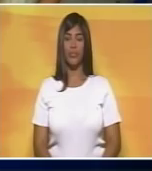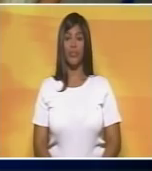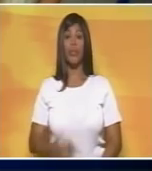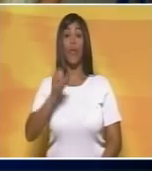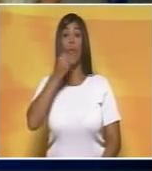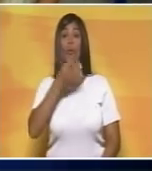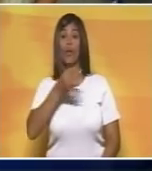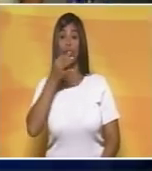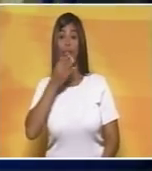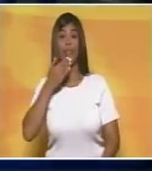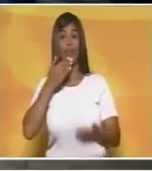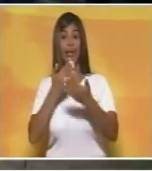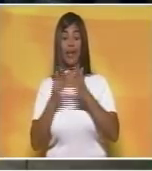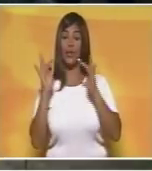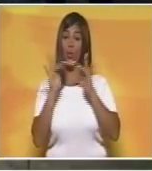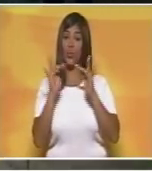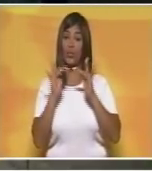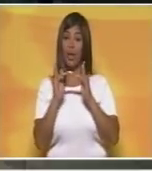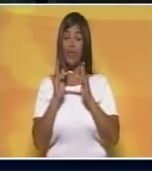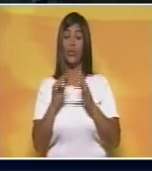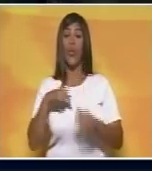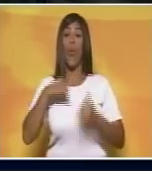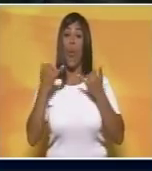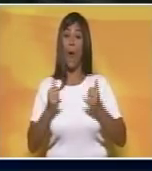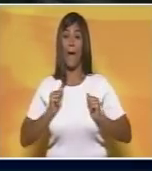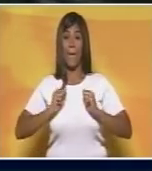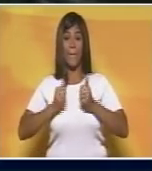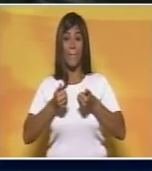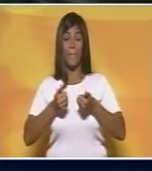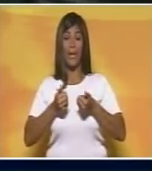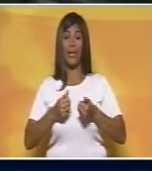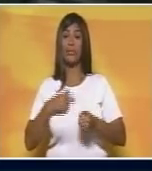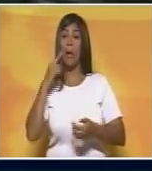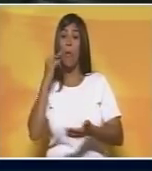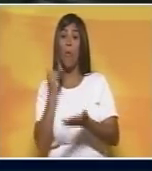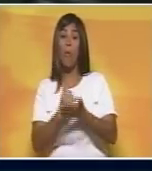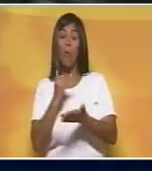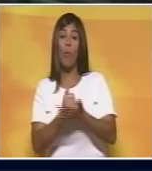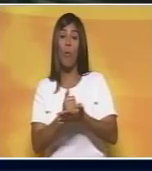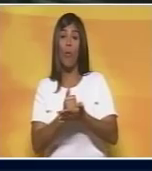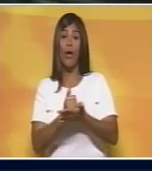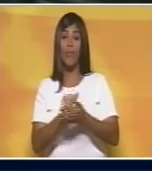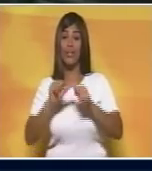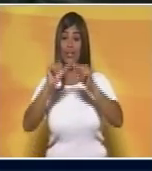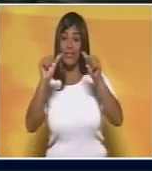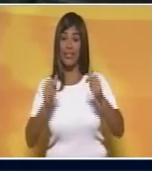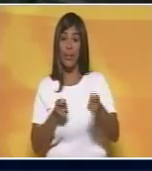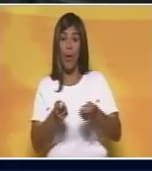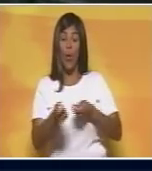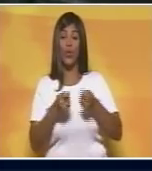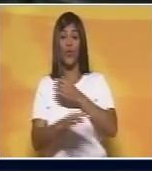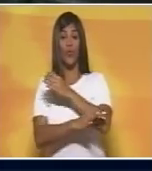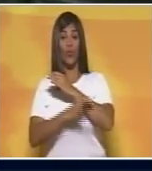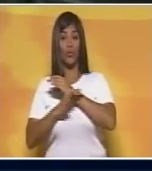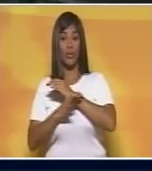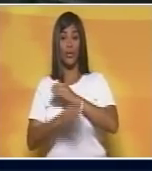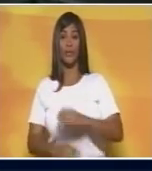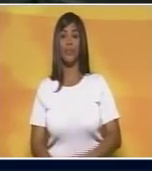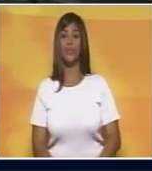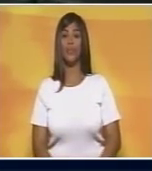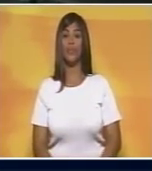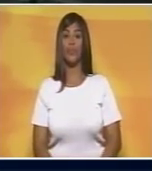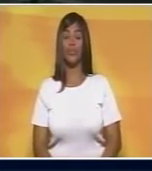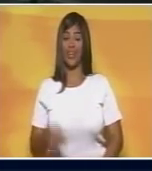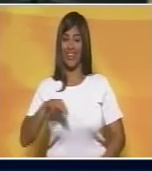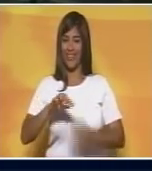Sí, buenas tardes, gracias. Estudios, en efecto, hoy inició el periodo de prueba del sistema de control fronterizo en el